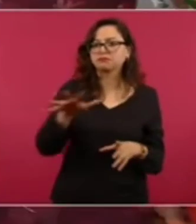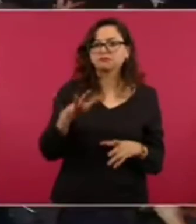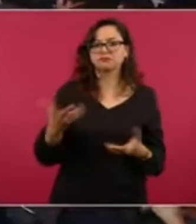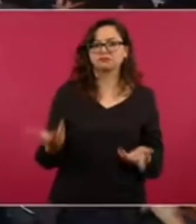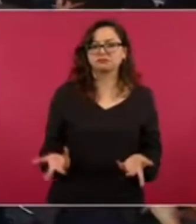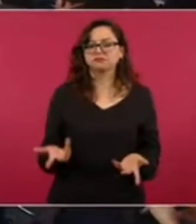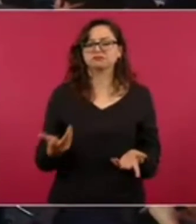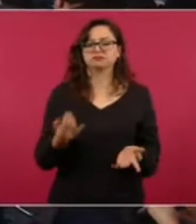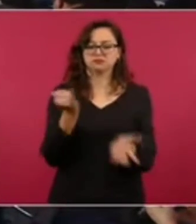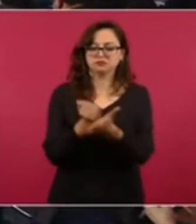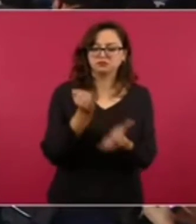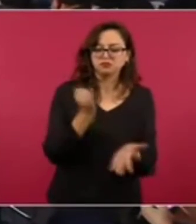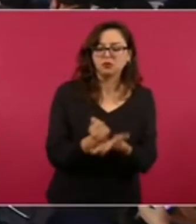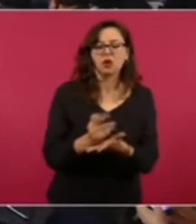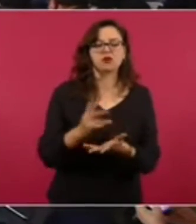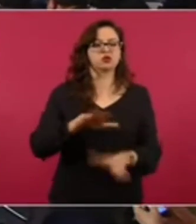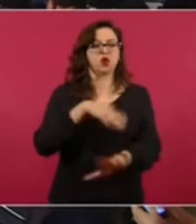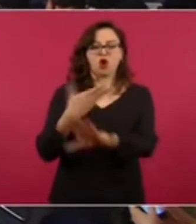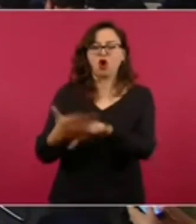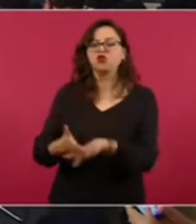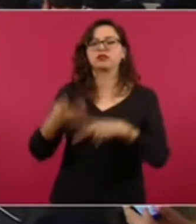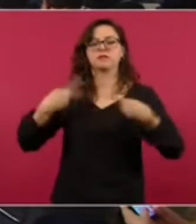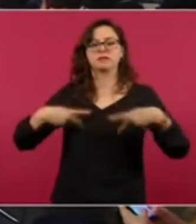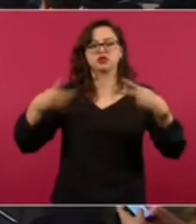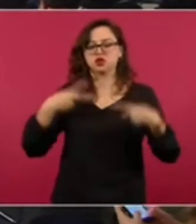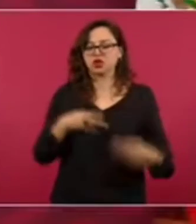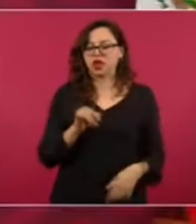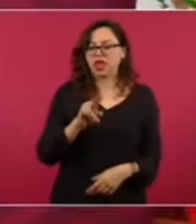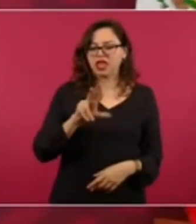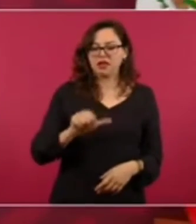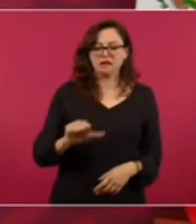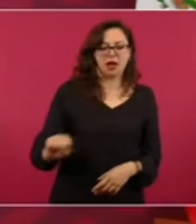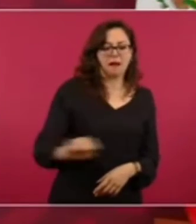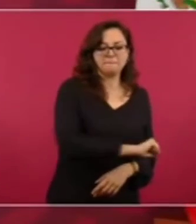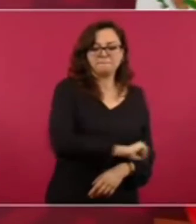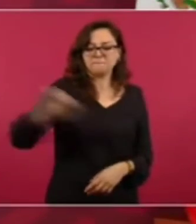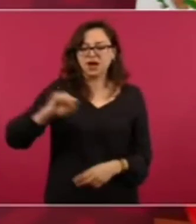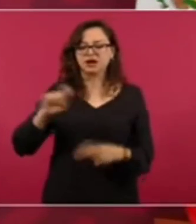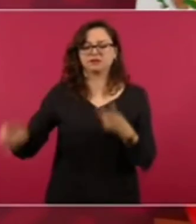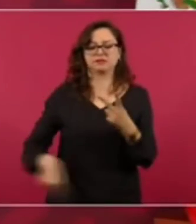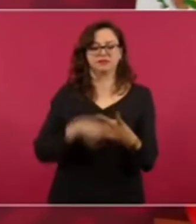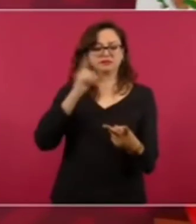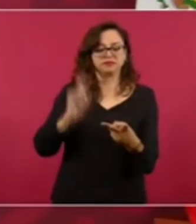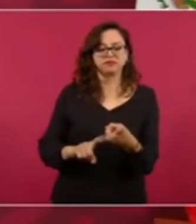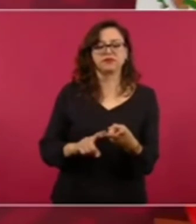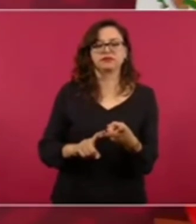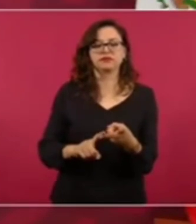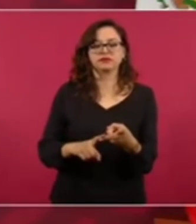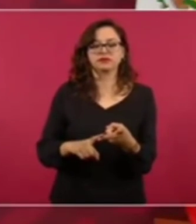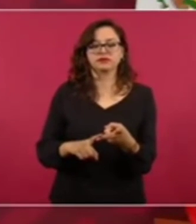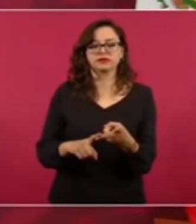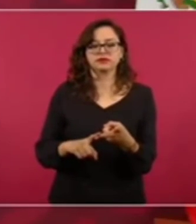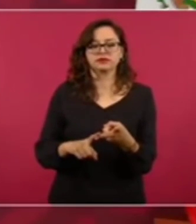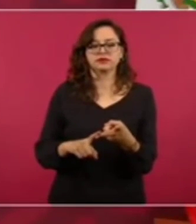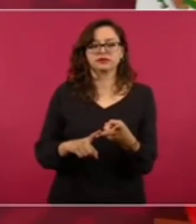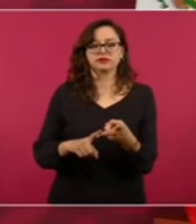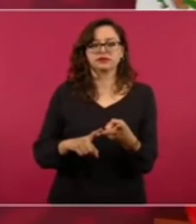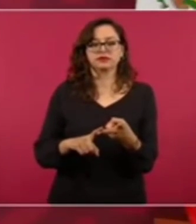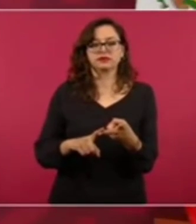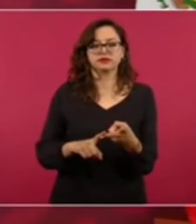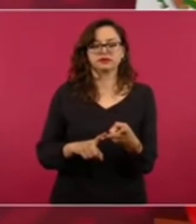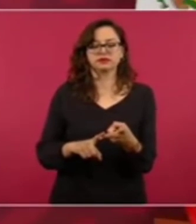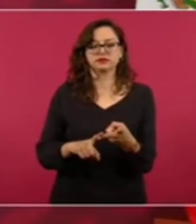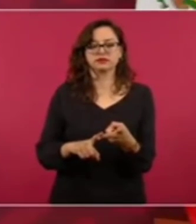las reformas fiscales, aumento del IVA, aumento al impuesto